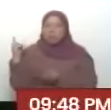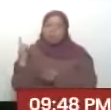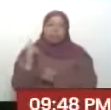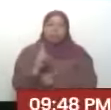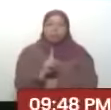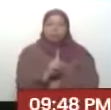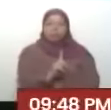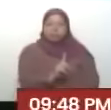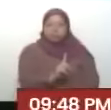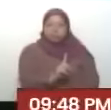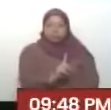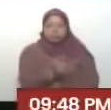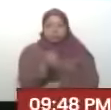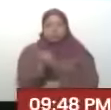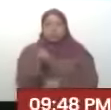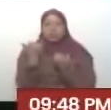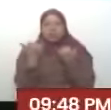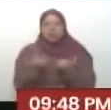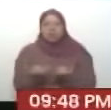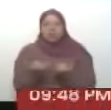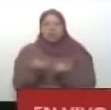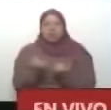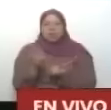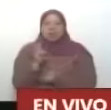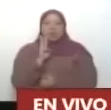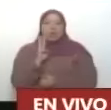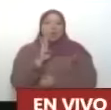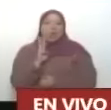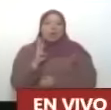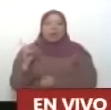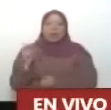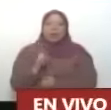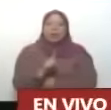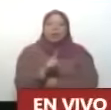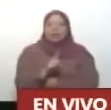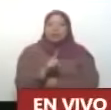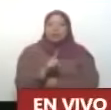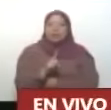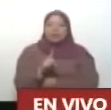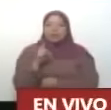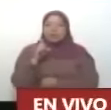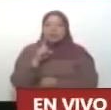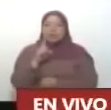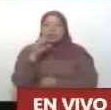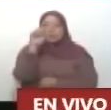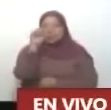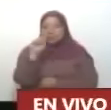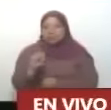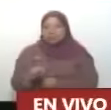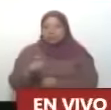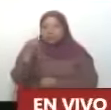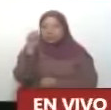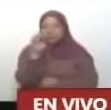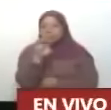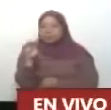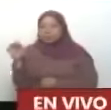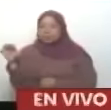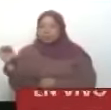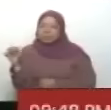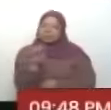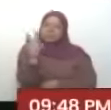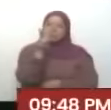a la tarima? Y ahora con ustedes, Winston Vallenilla. De norte a sur, de este a